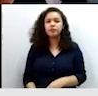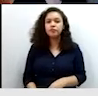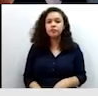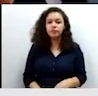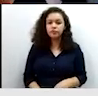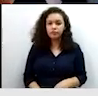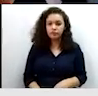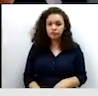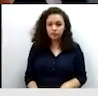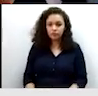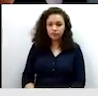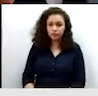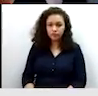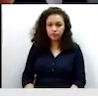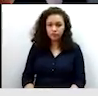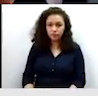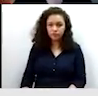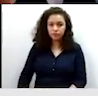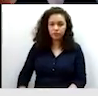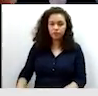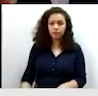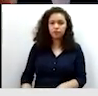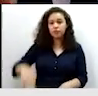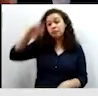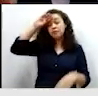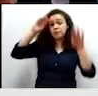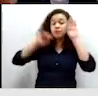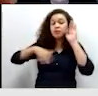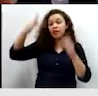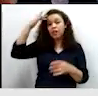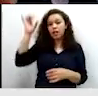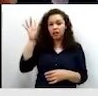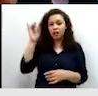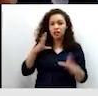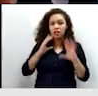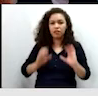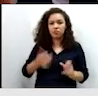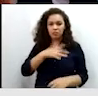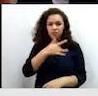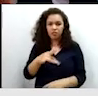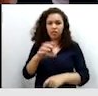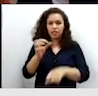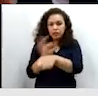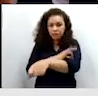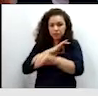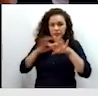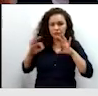Dengue, chikungunya, fiebre, dolor de cabeza, un malestar general y ronchitas en piel.